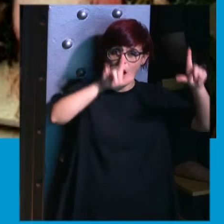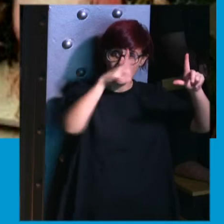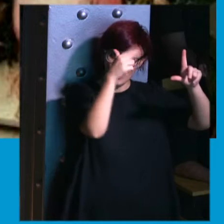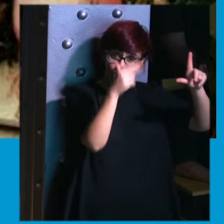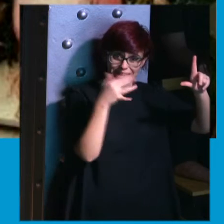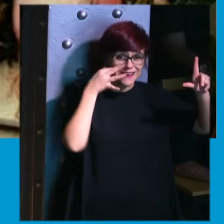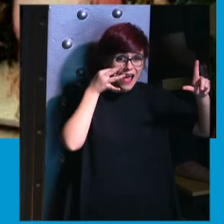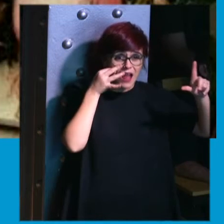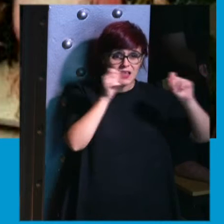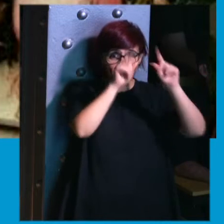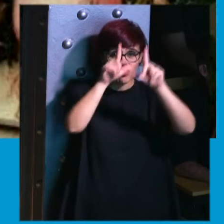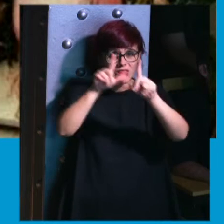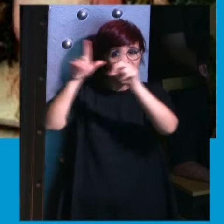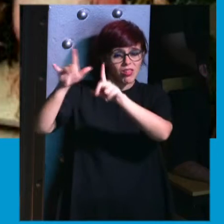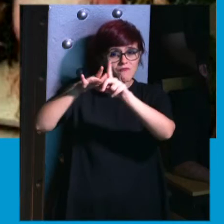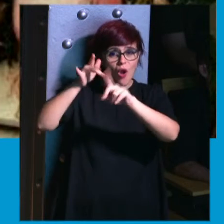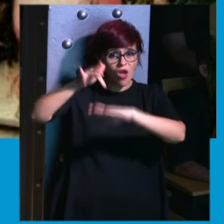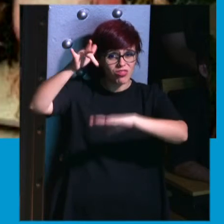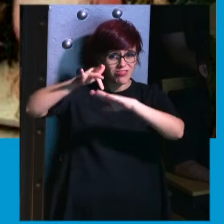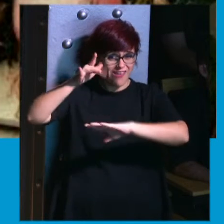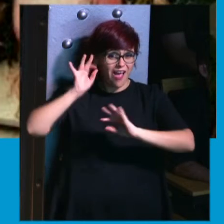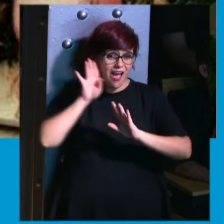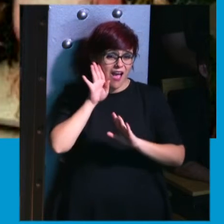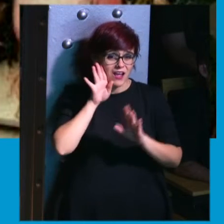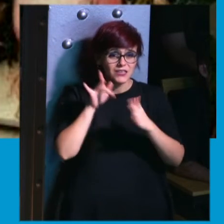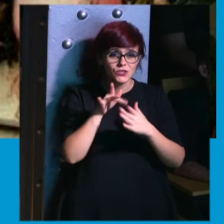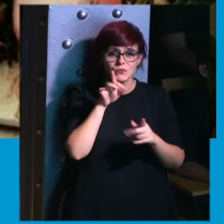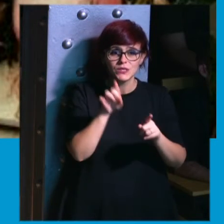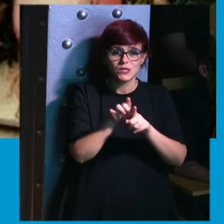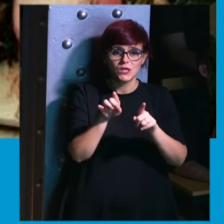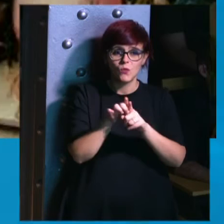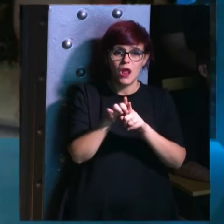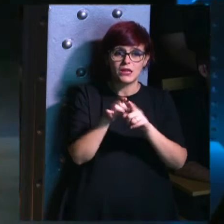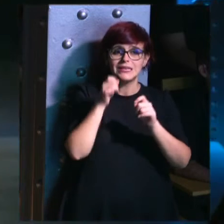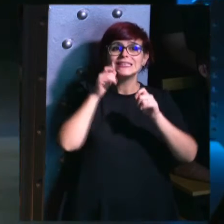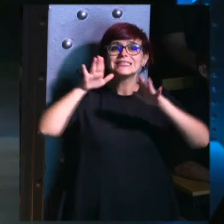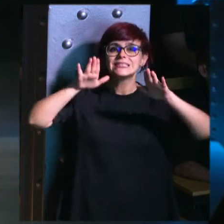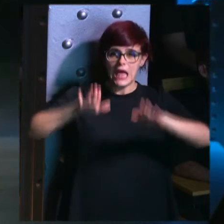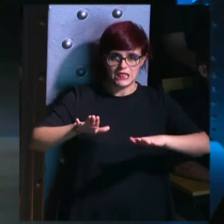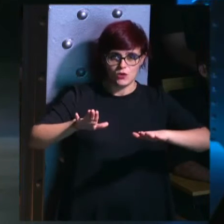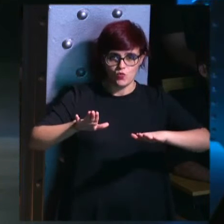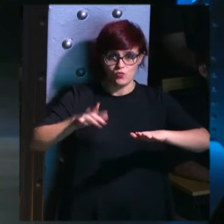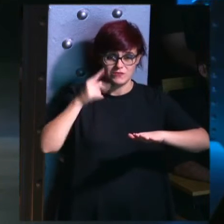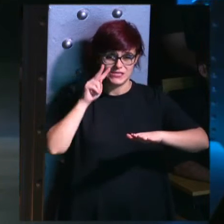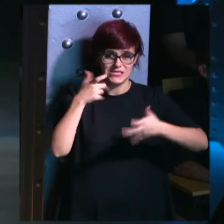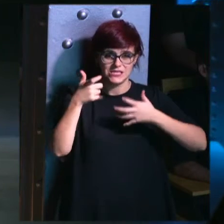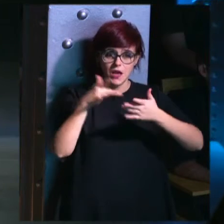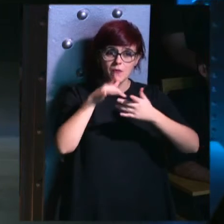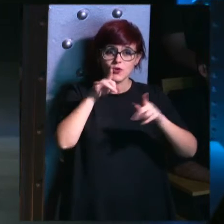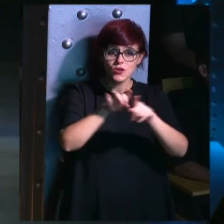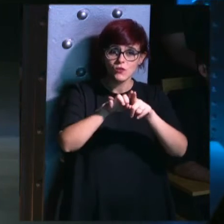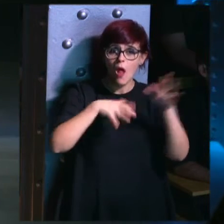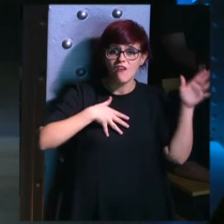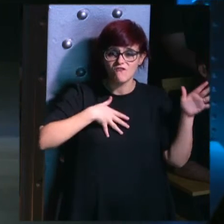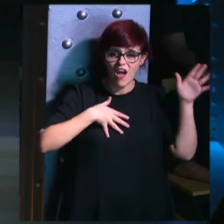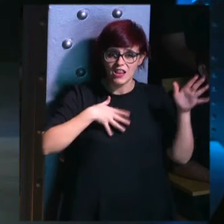dos son las imágenes recreadas. Estas imágenes, evidentemente, esto es una imagen estática, pero ellos bailan